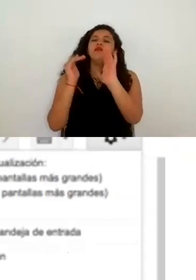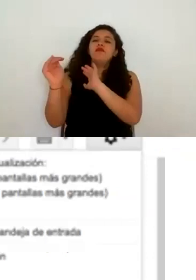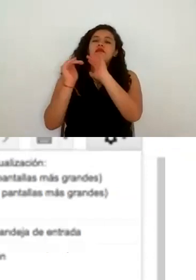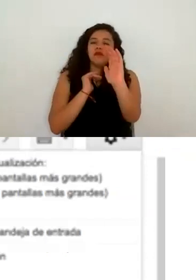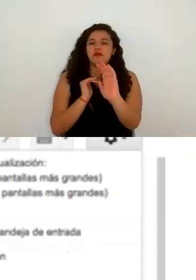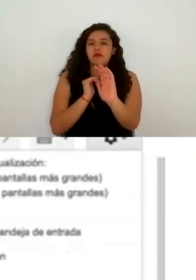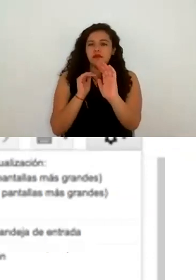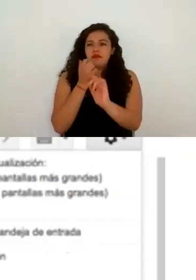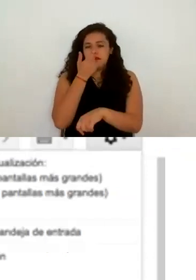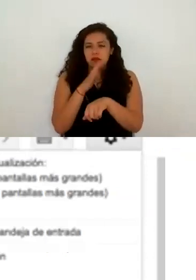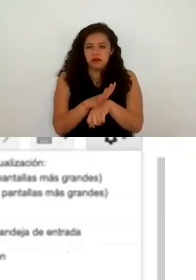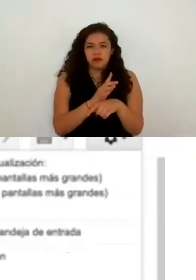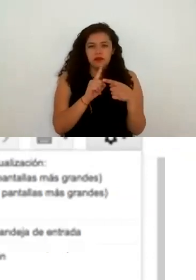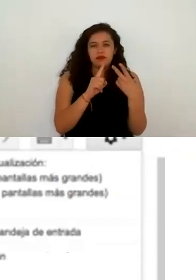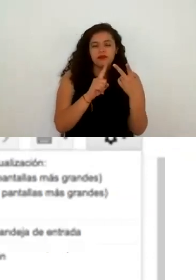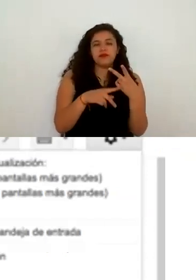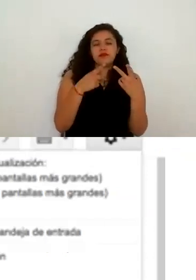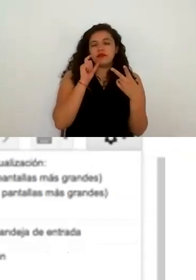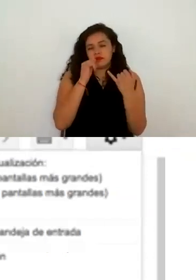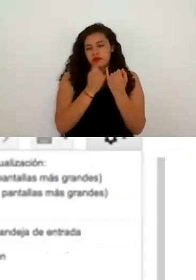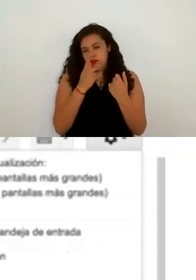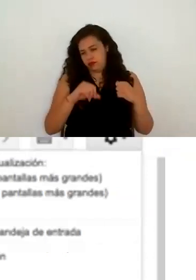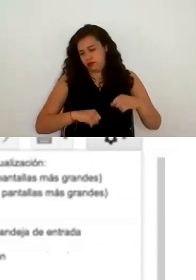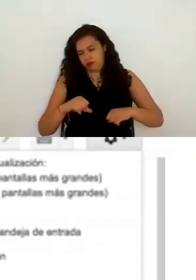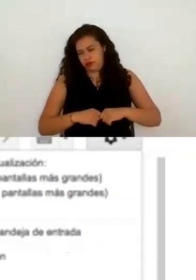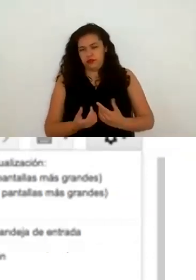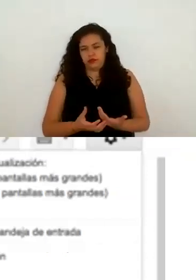tanto sustantivos como adjetivos de la institución.